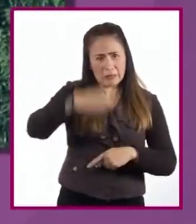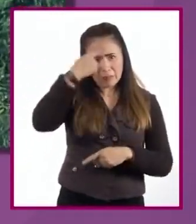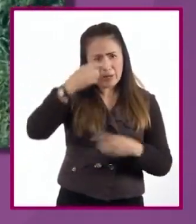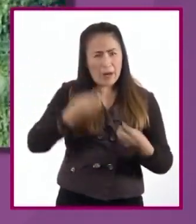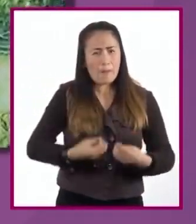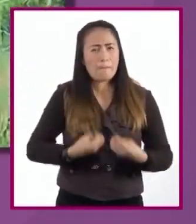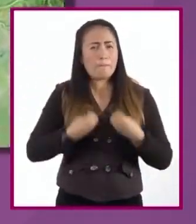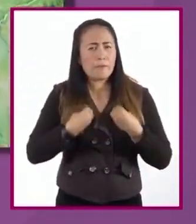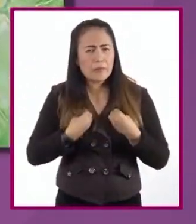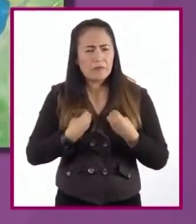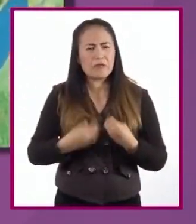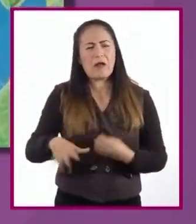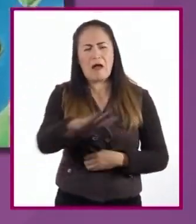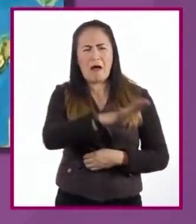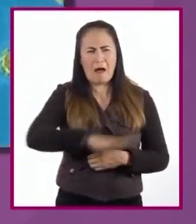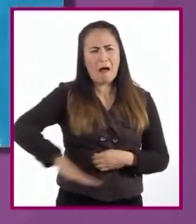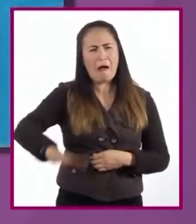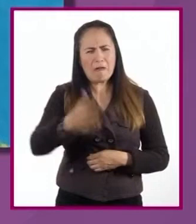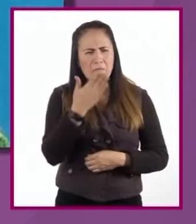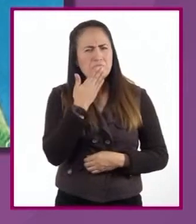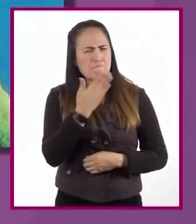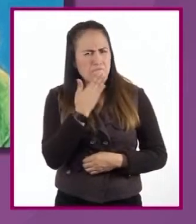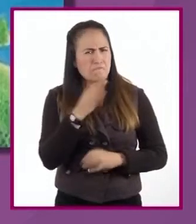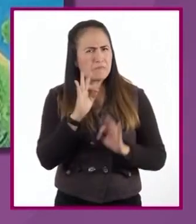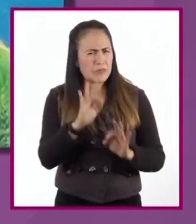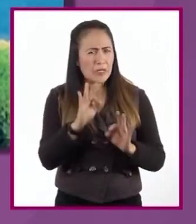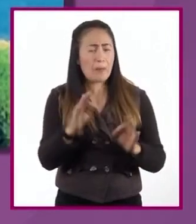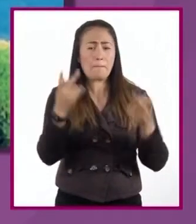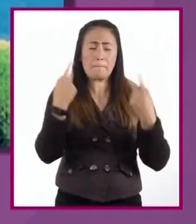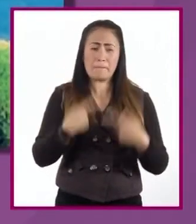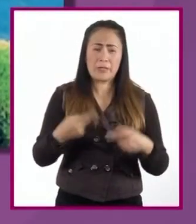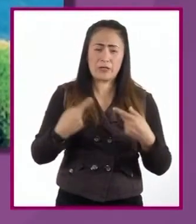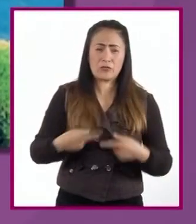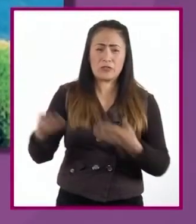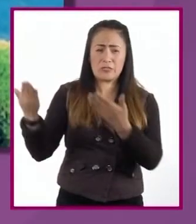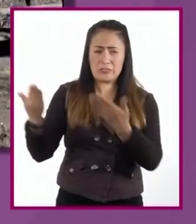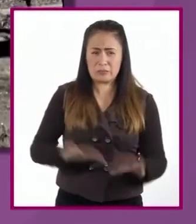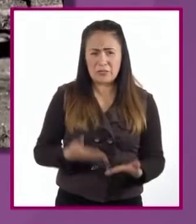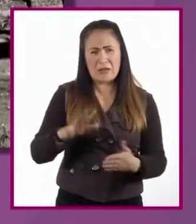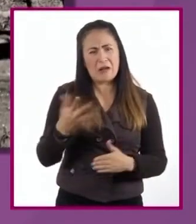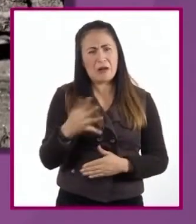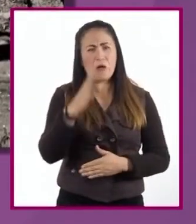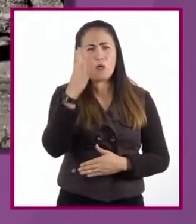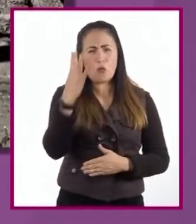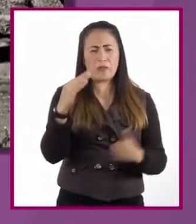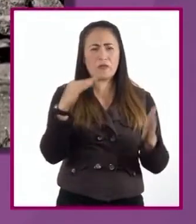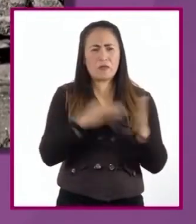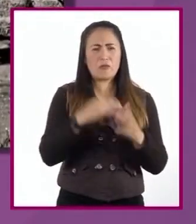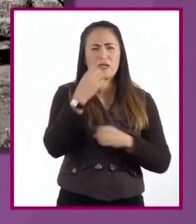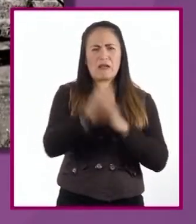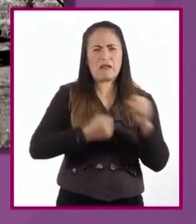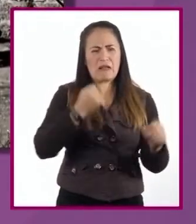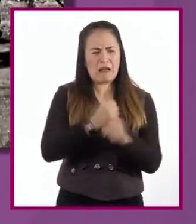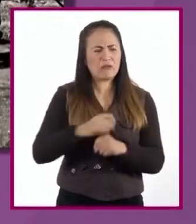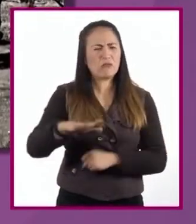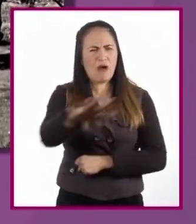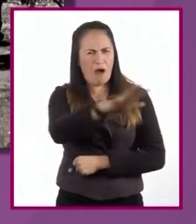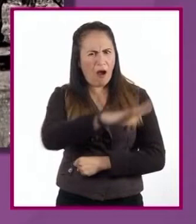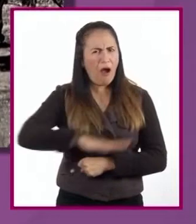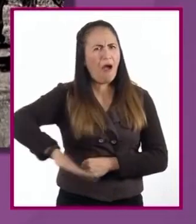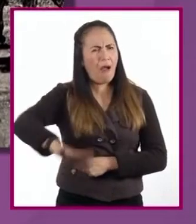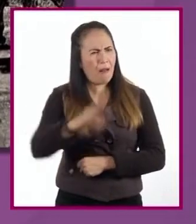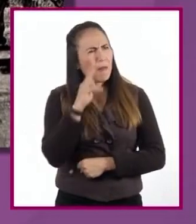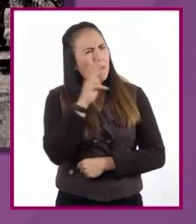Una región generosa cuyos primeros habitantes se asentaron hace 4,000 años gracias a las condiciones favorables que implicaban